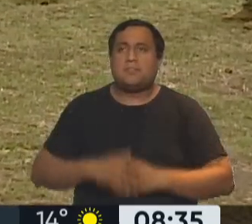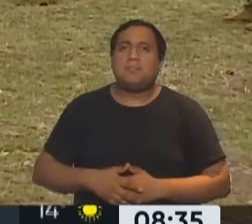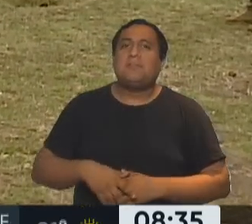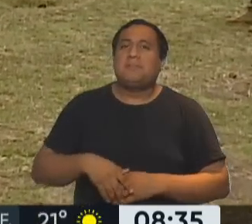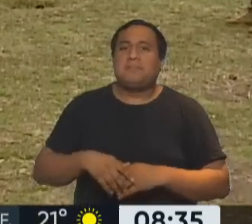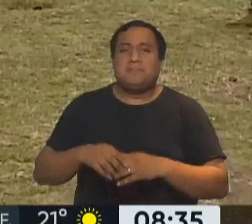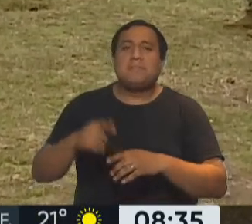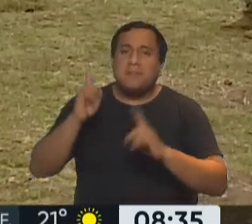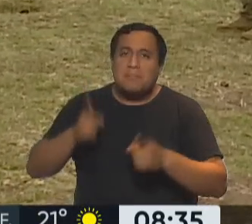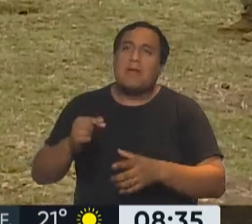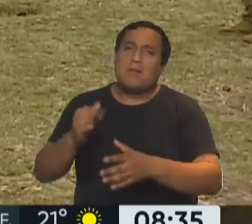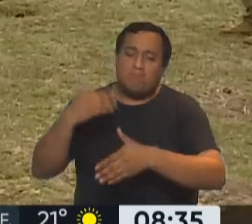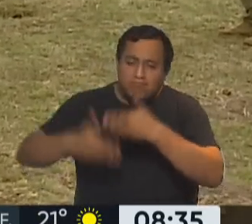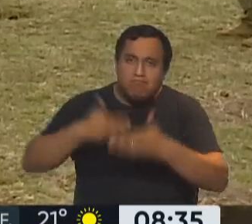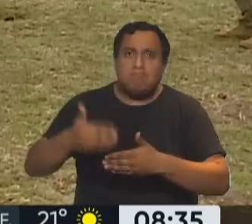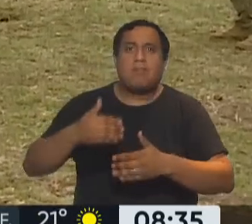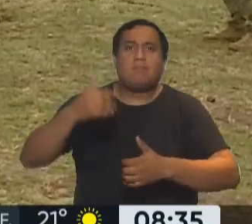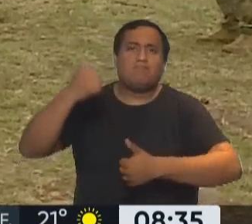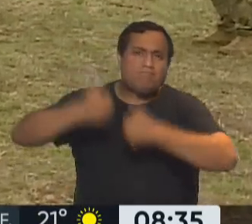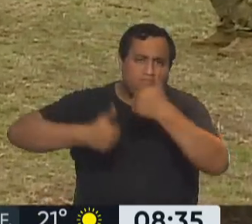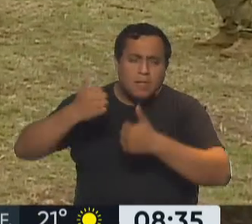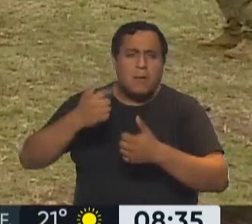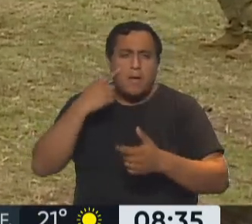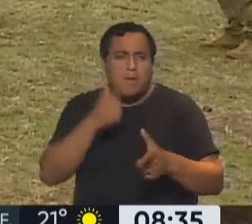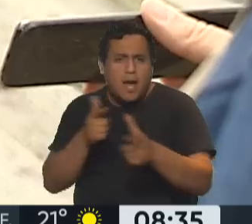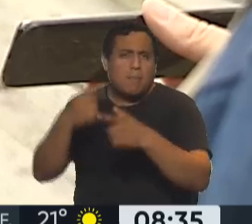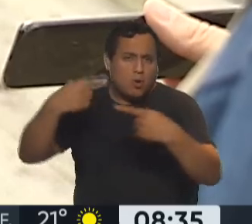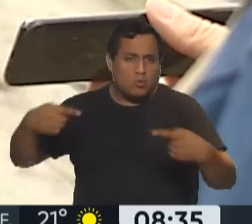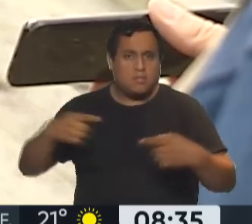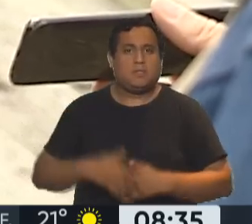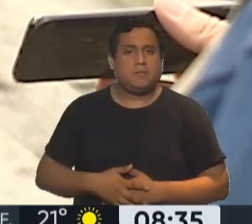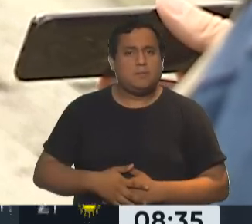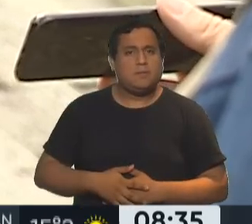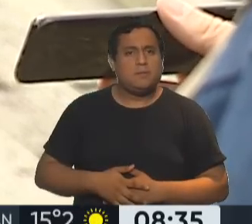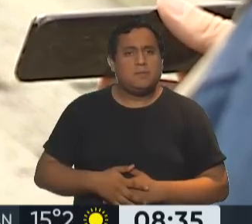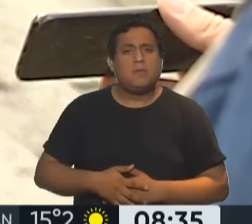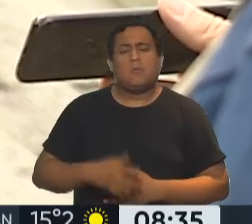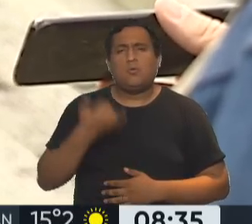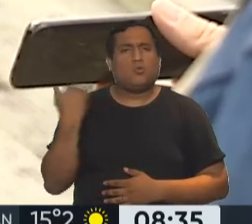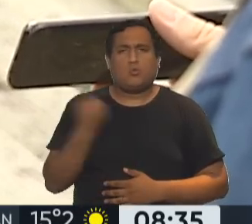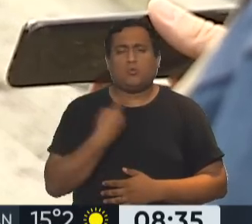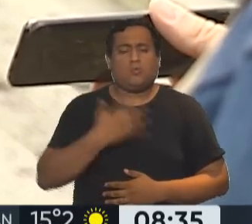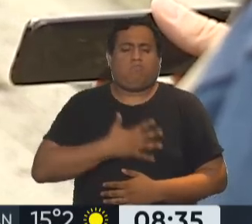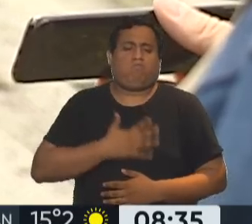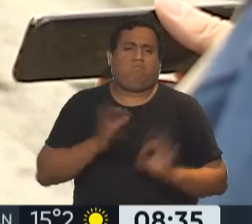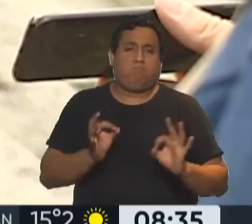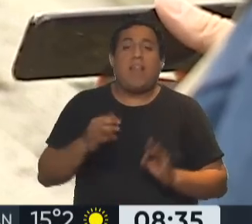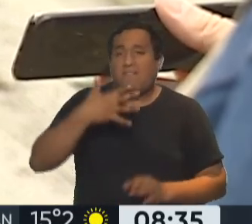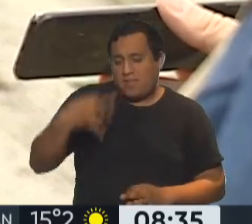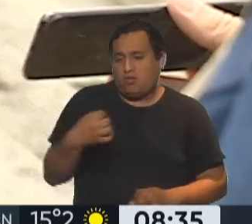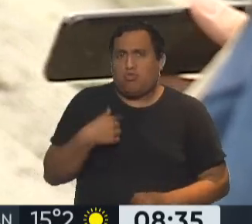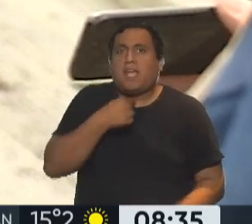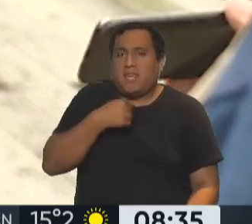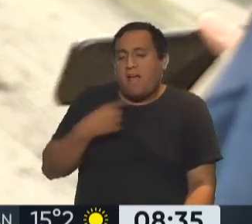habilidades y las competencias que tiene que tener el arma de ingeniero. Así que estamos muy, muy satisfechos, la verdad que yo quería venir.